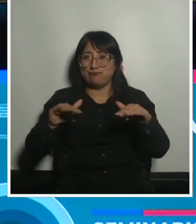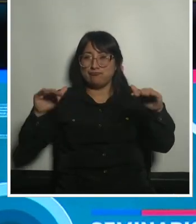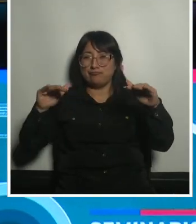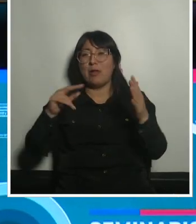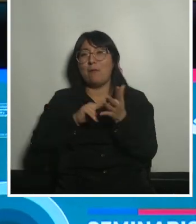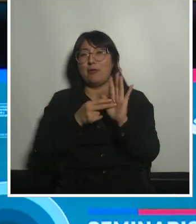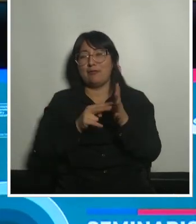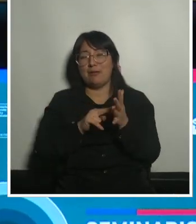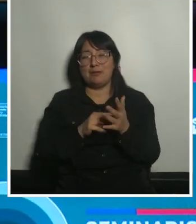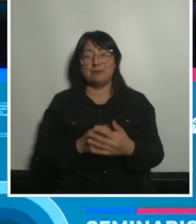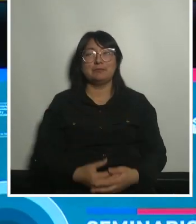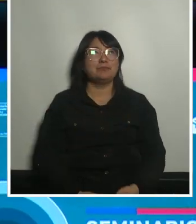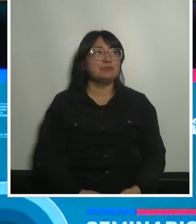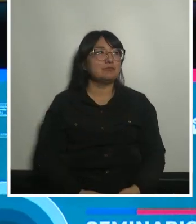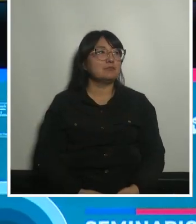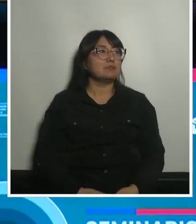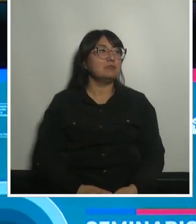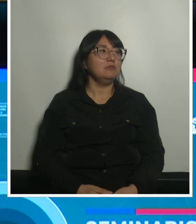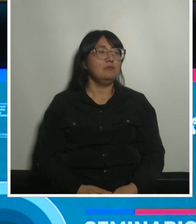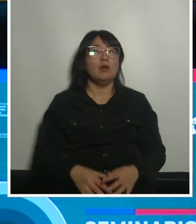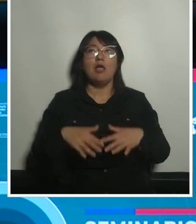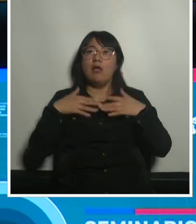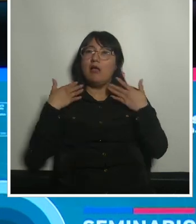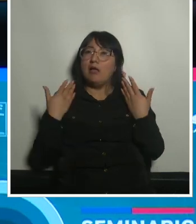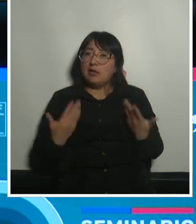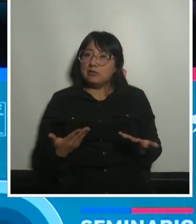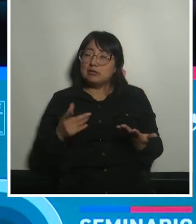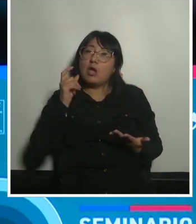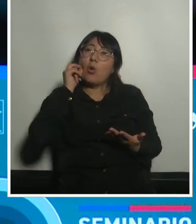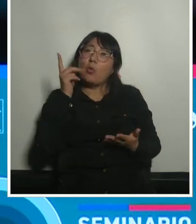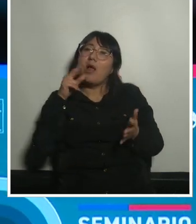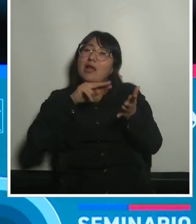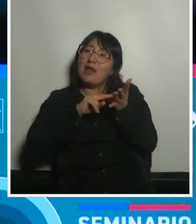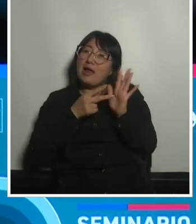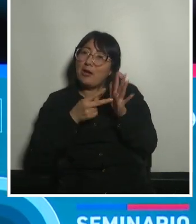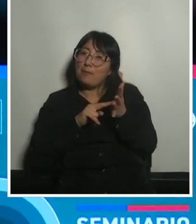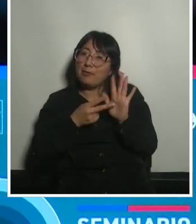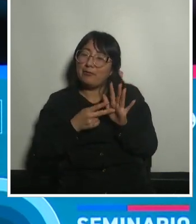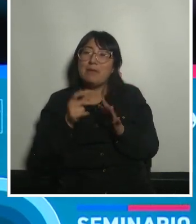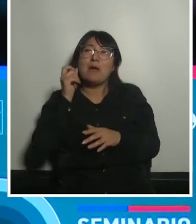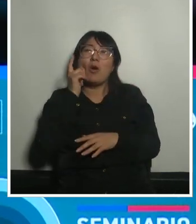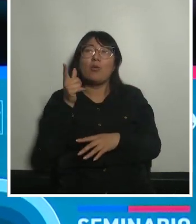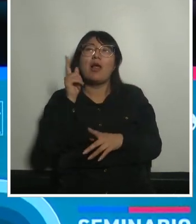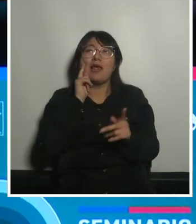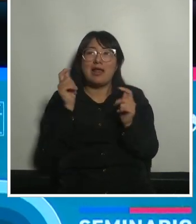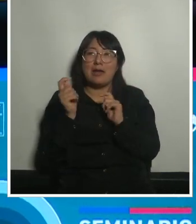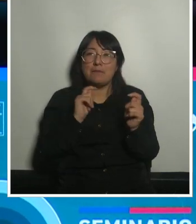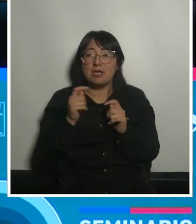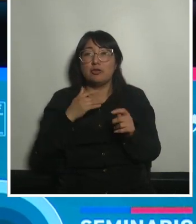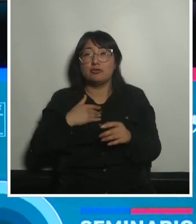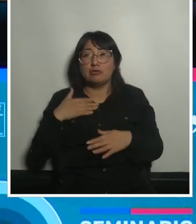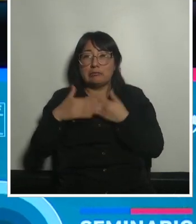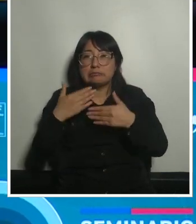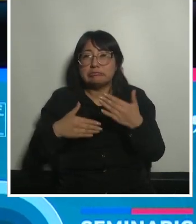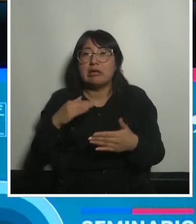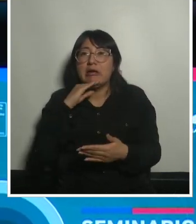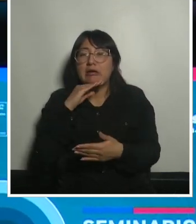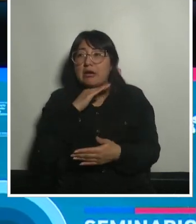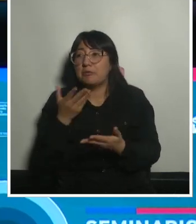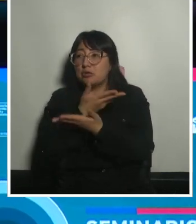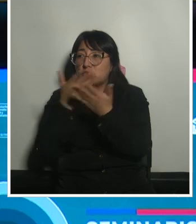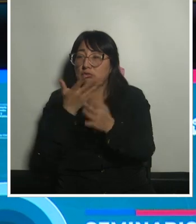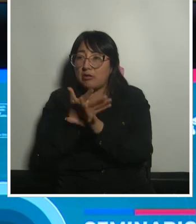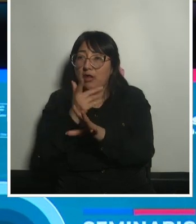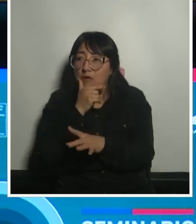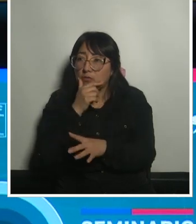problema. Entonces, ¿cuáles son los riesgos que nosotros tenemos recurrentes? Voy a ir un poco más rápido también por si ustedes tienen